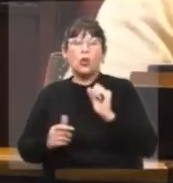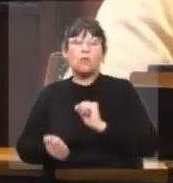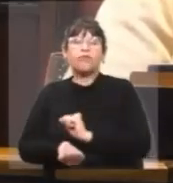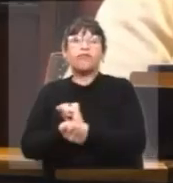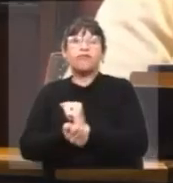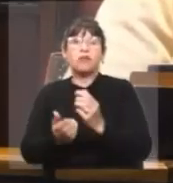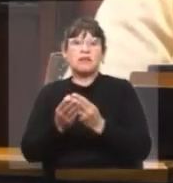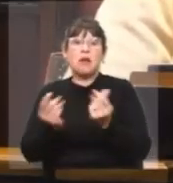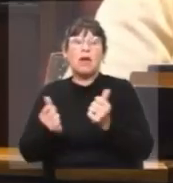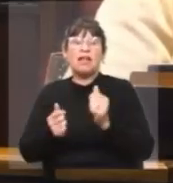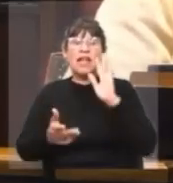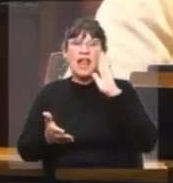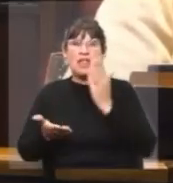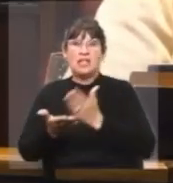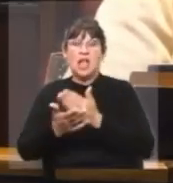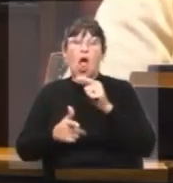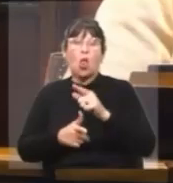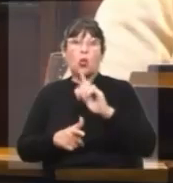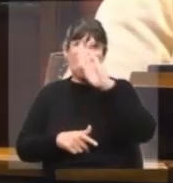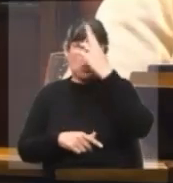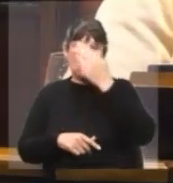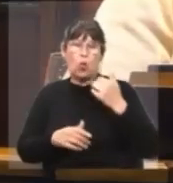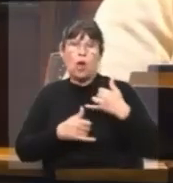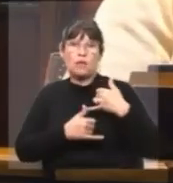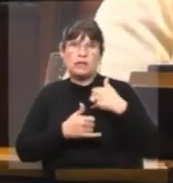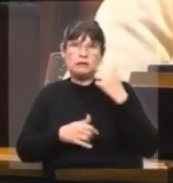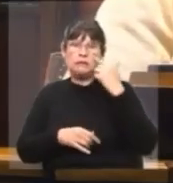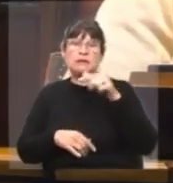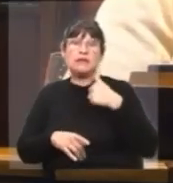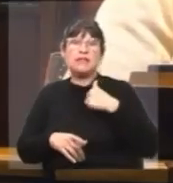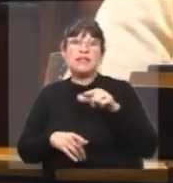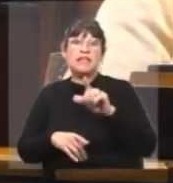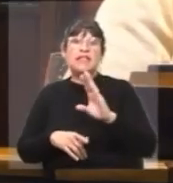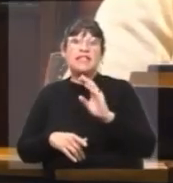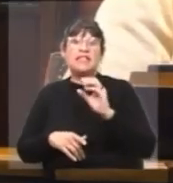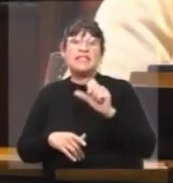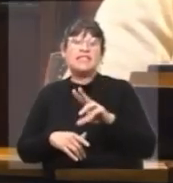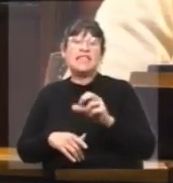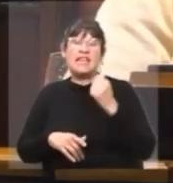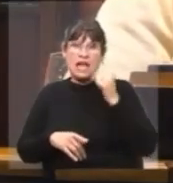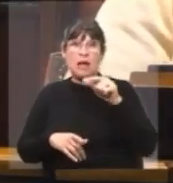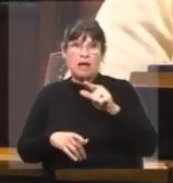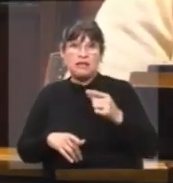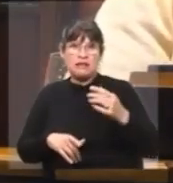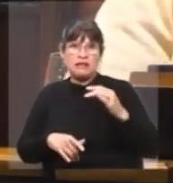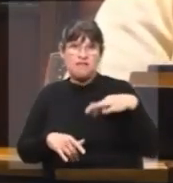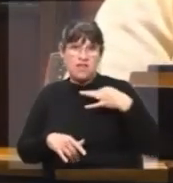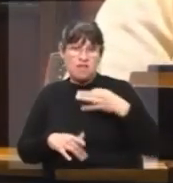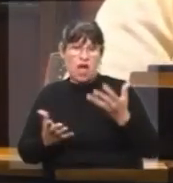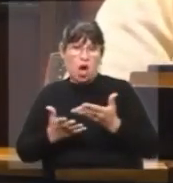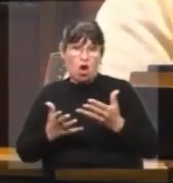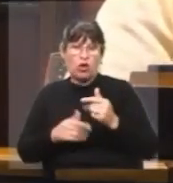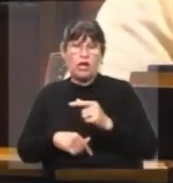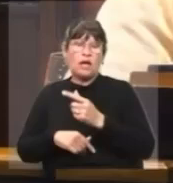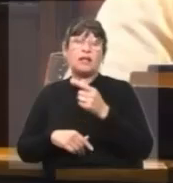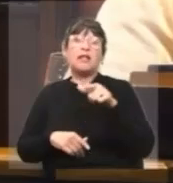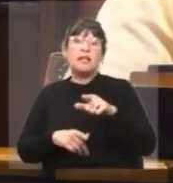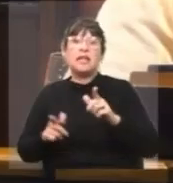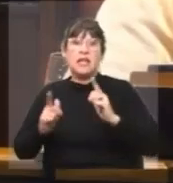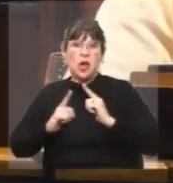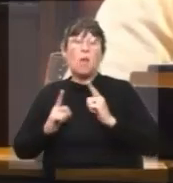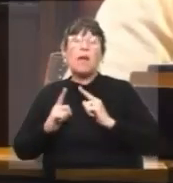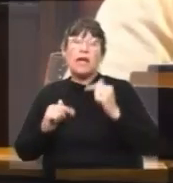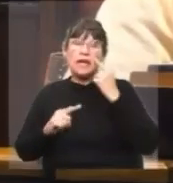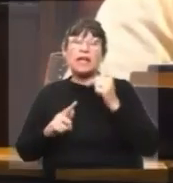la dictadura militar en Uruguay Chela Valdés es una de las cuatro madres que aún viven en Uruguay y que aún esperan conocer el